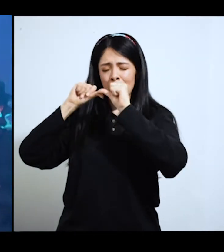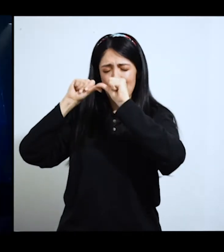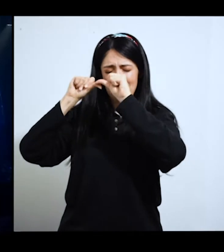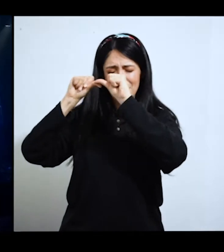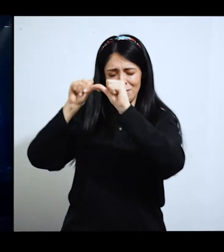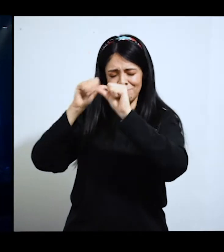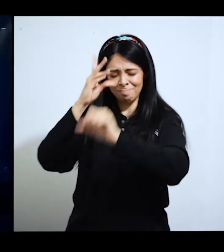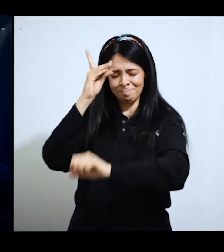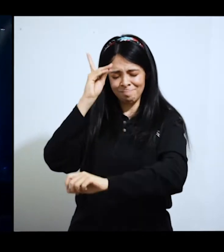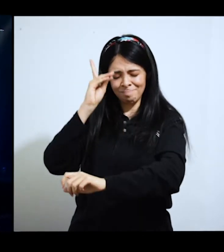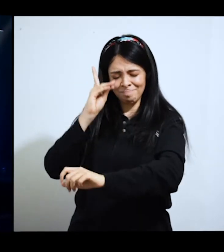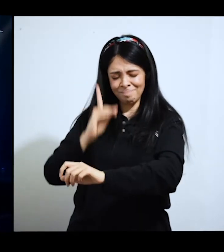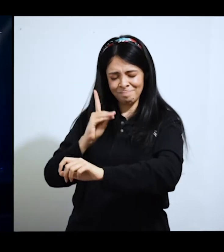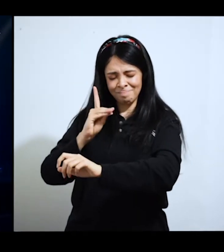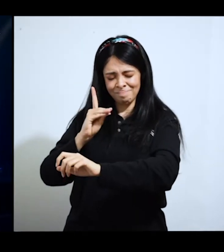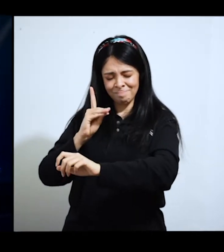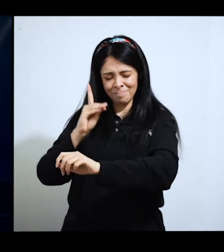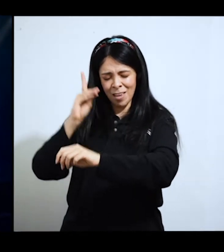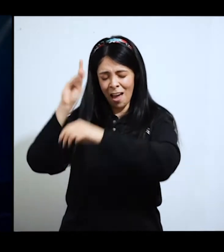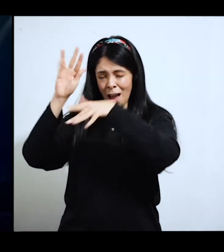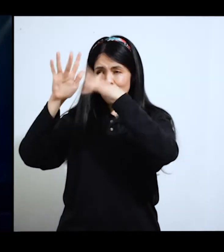Y aquí